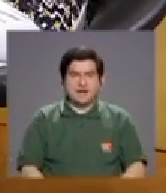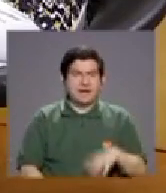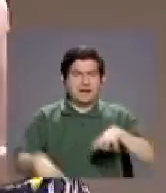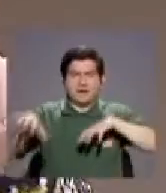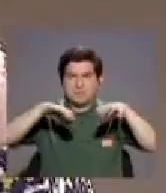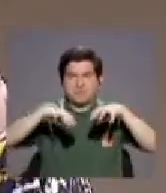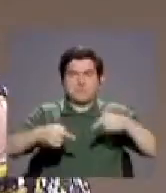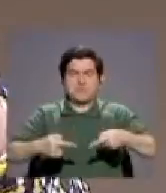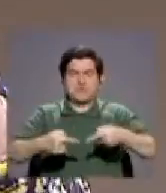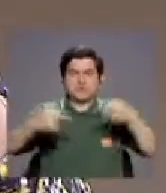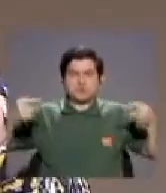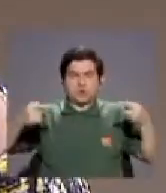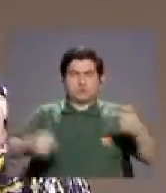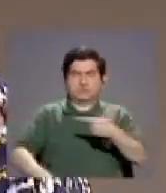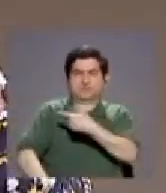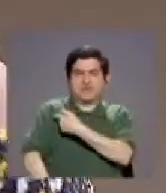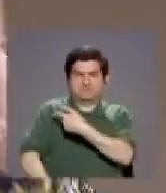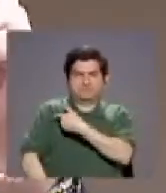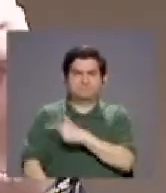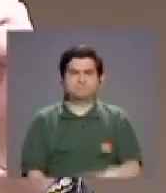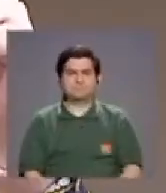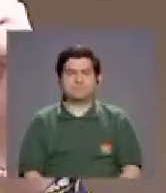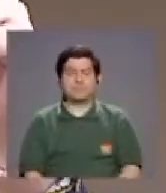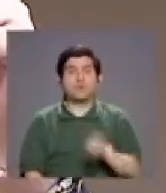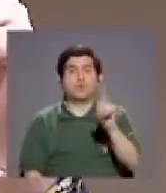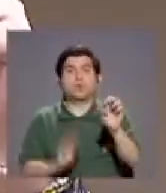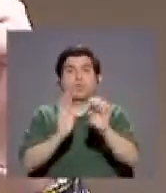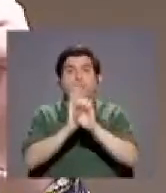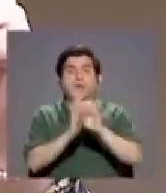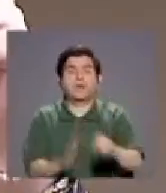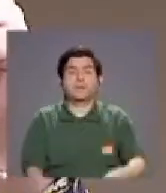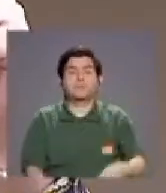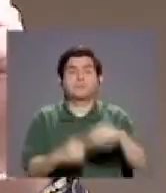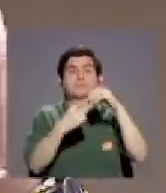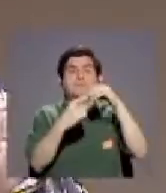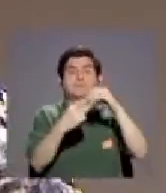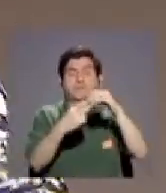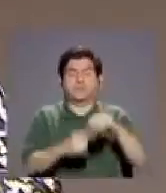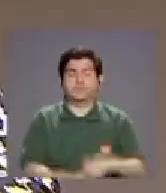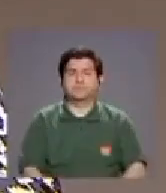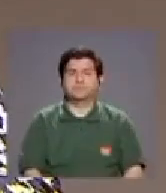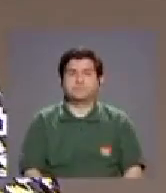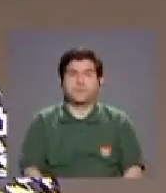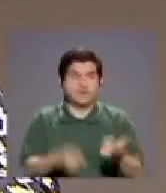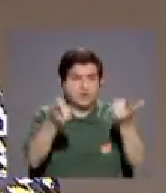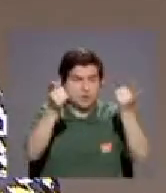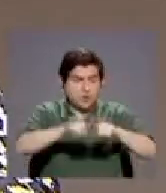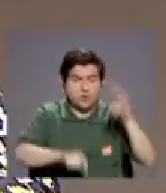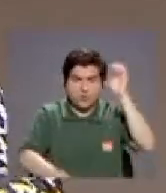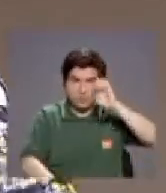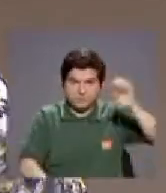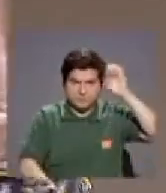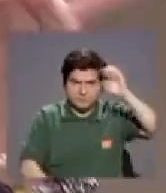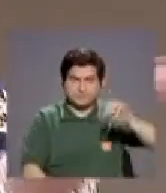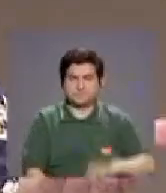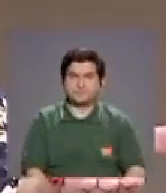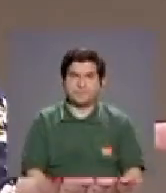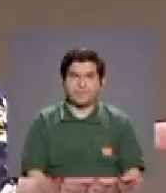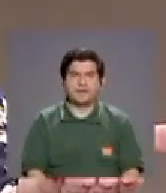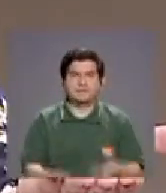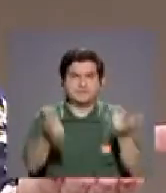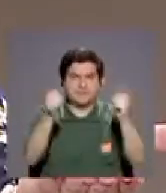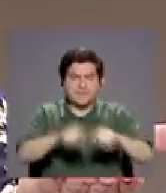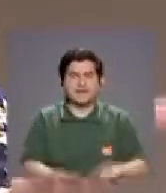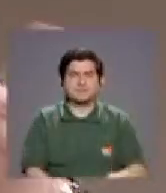antivacunas. Y sin lugar a dudas, uno de los ejemplos principales que pone es lo que está pasando en Europa con los casos